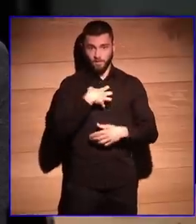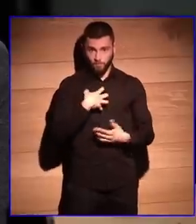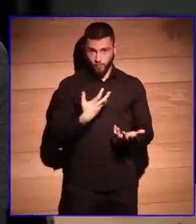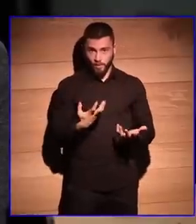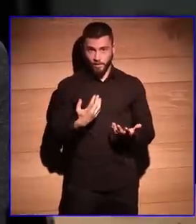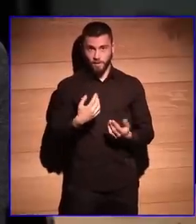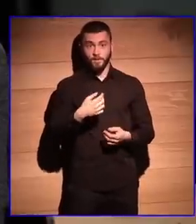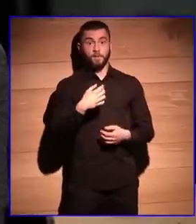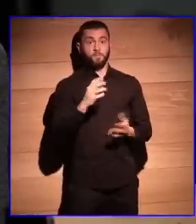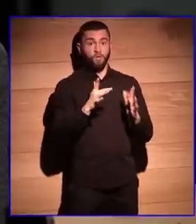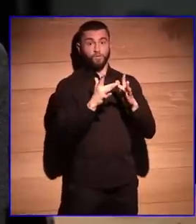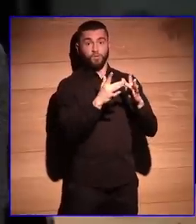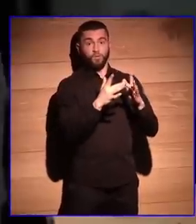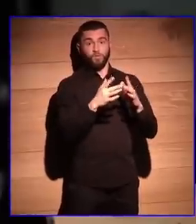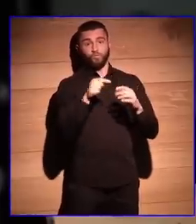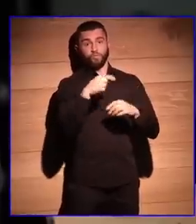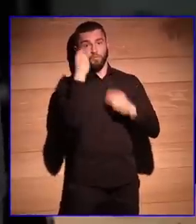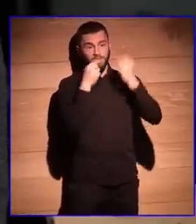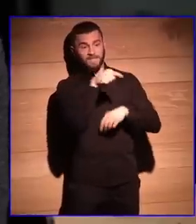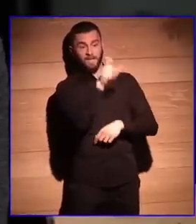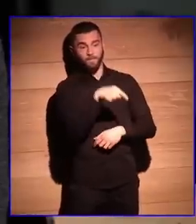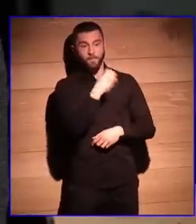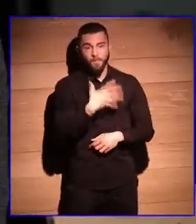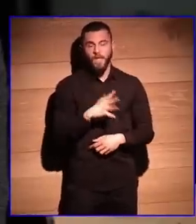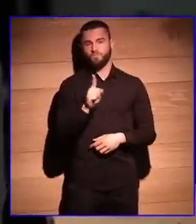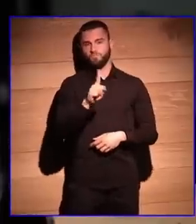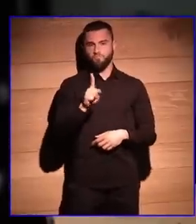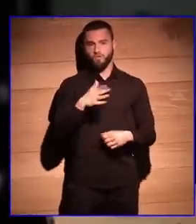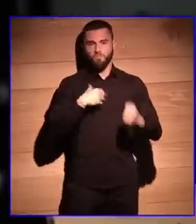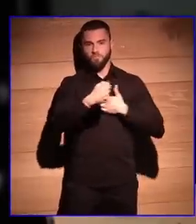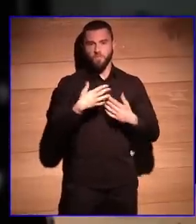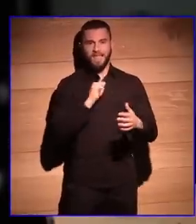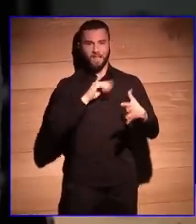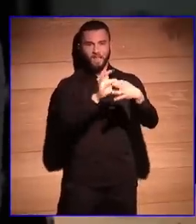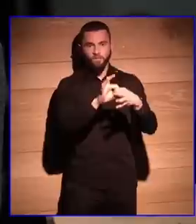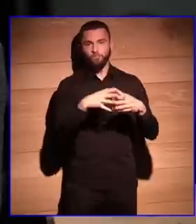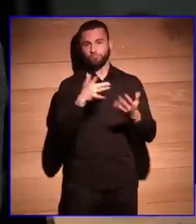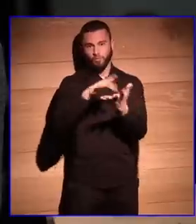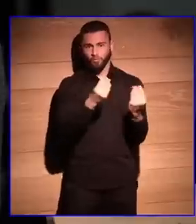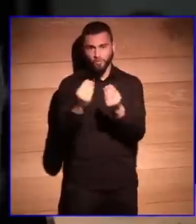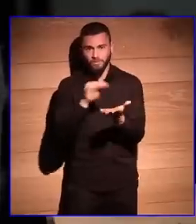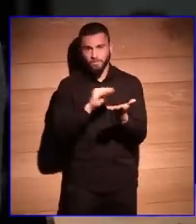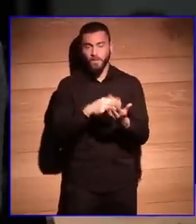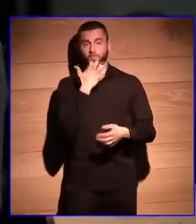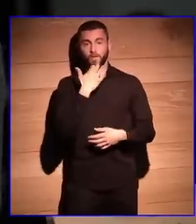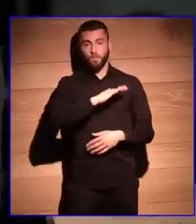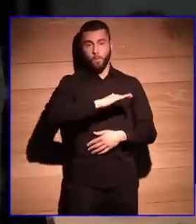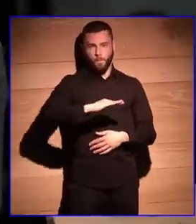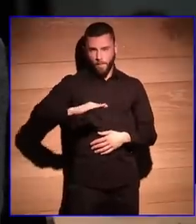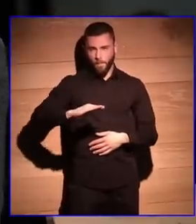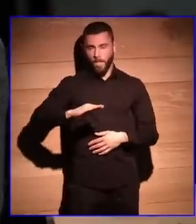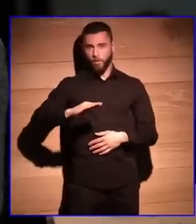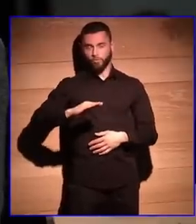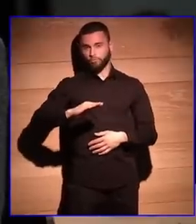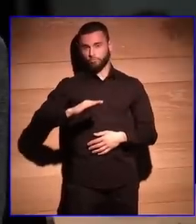empatía no es necesariamente que te caiga bien. Entender un poco. Es un proceso de identificación. Sí. Y eso sucede muchas veces, incluso malvados que de repente